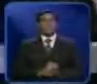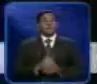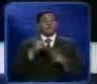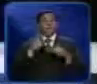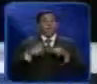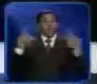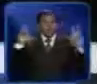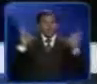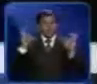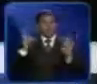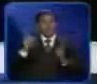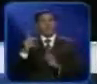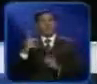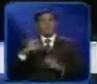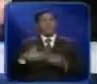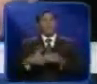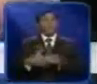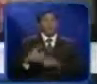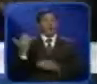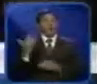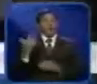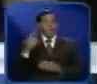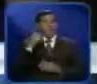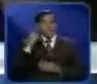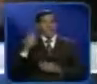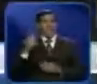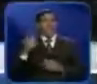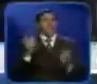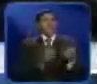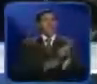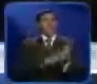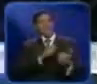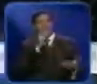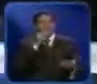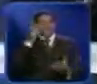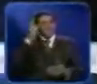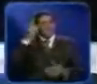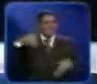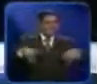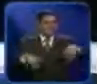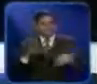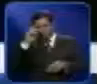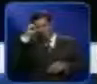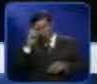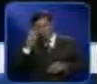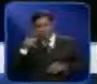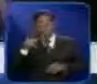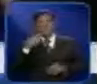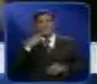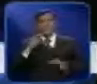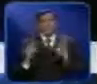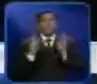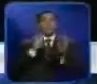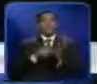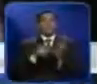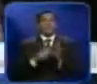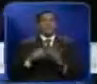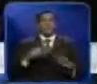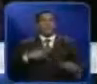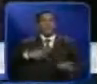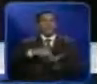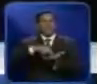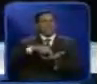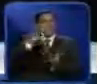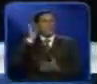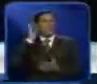Cambiamos de tema para hablarles de moda, porque la cantante y hermana del rey del pop Janet Jackson hizo acto de presencia en el desfile de la colección